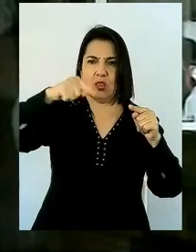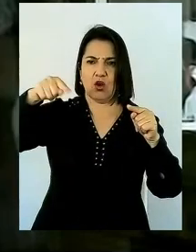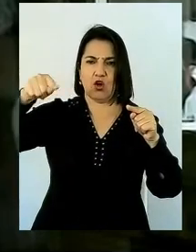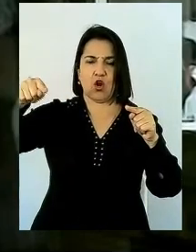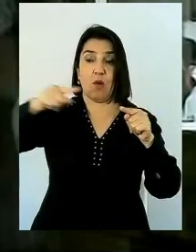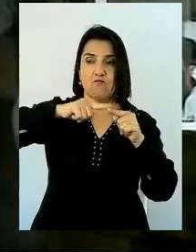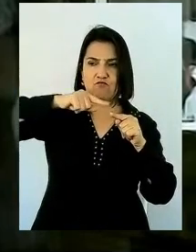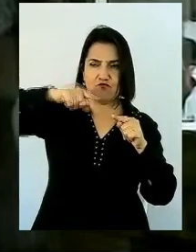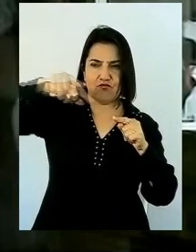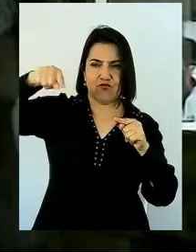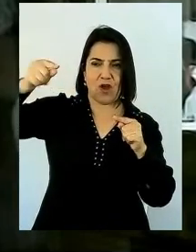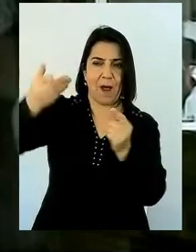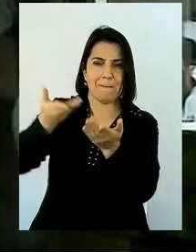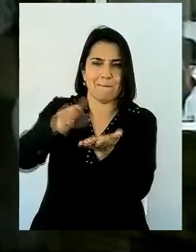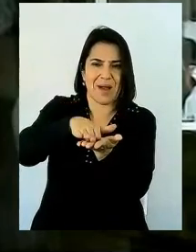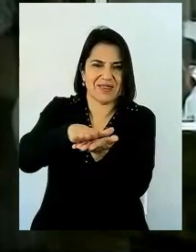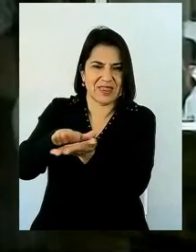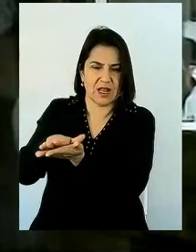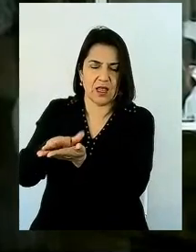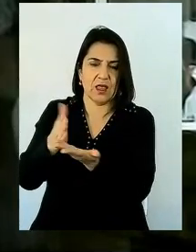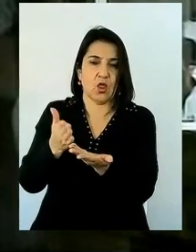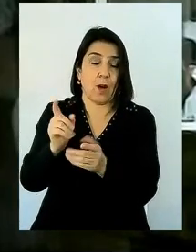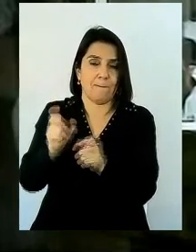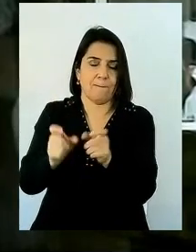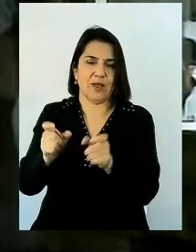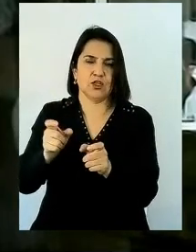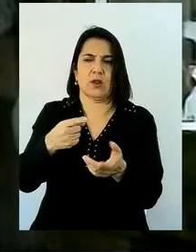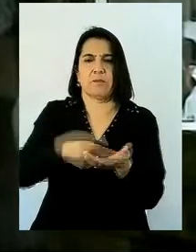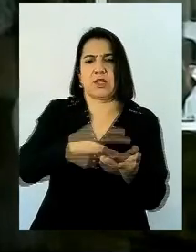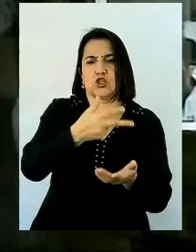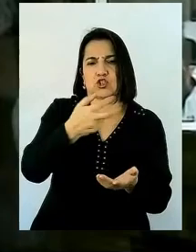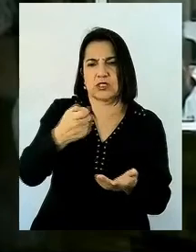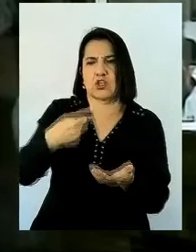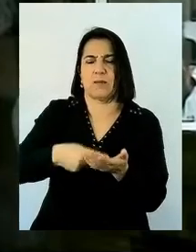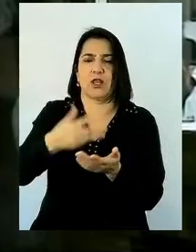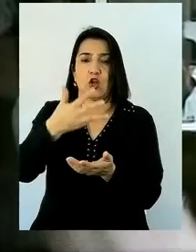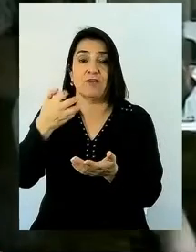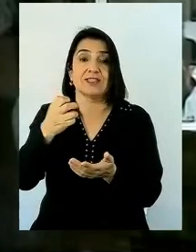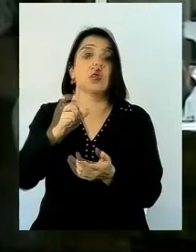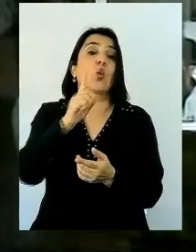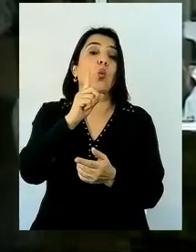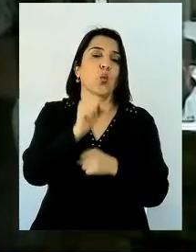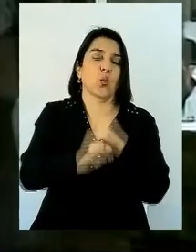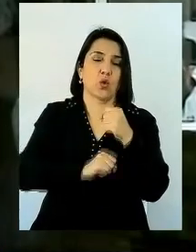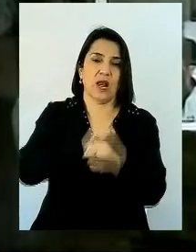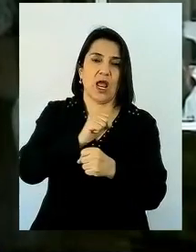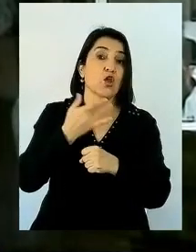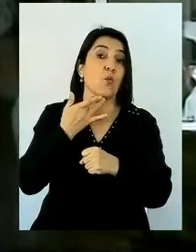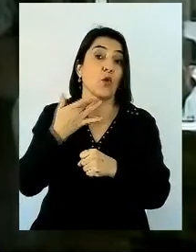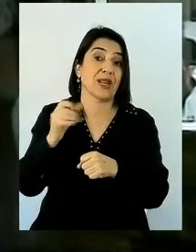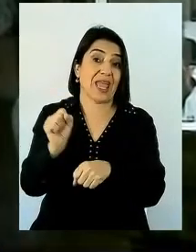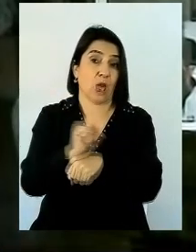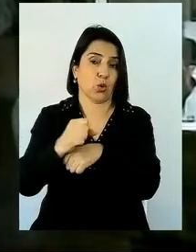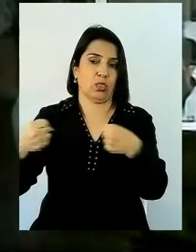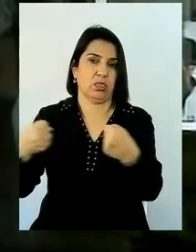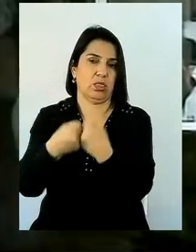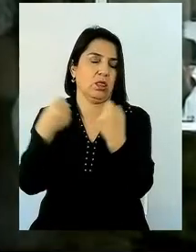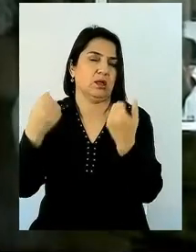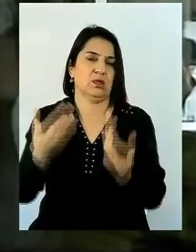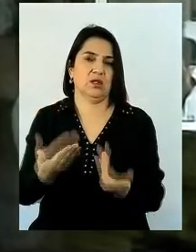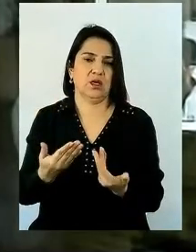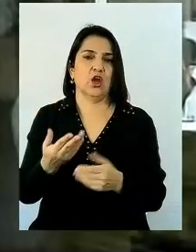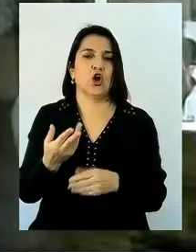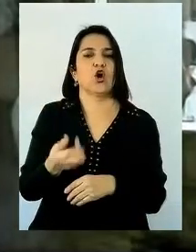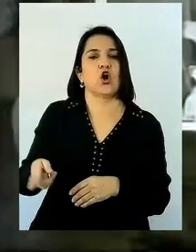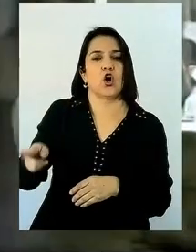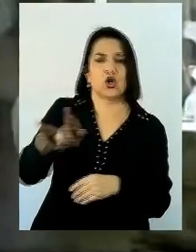de 1.800, 1.900 fallecidos al año por siniestro de tránsito. Nuevamente, por una mala ocupación